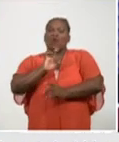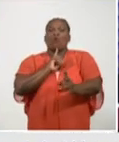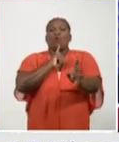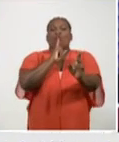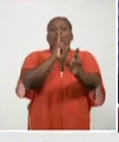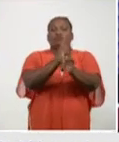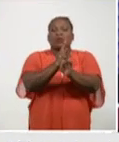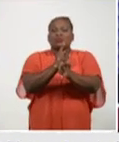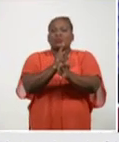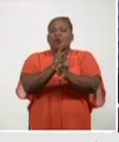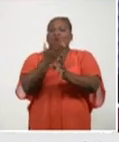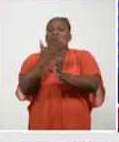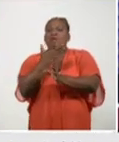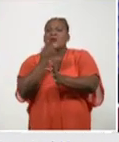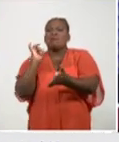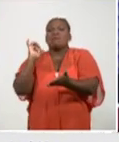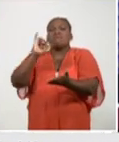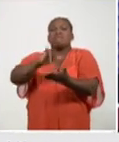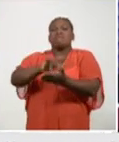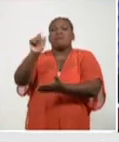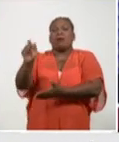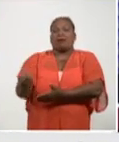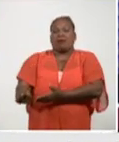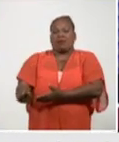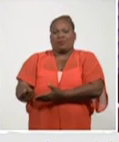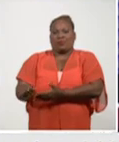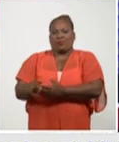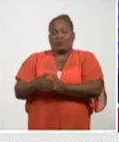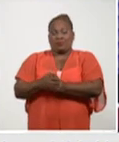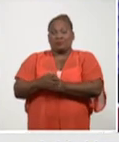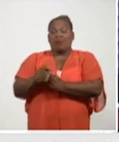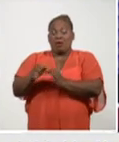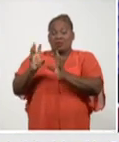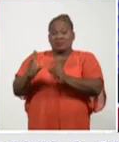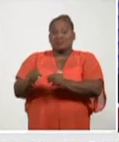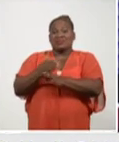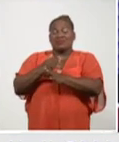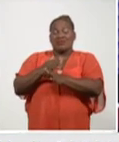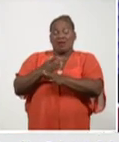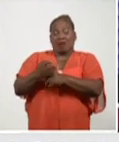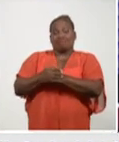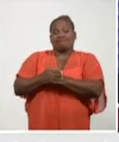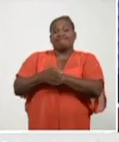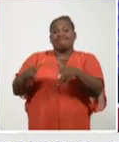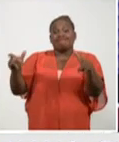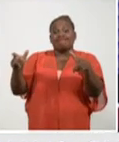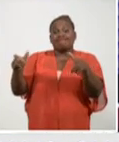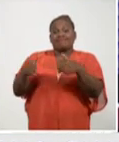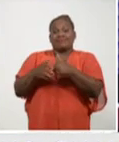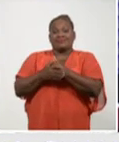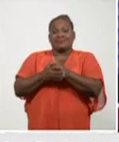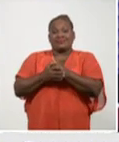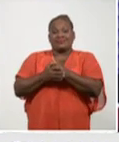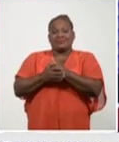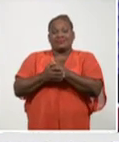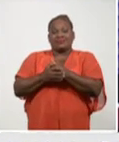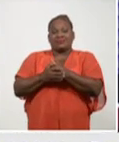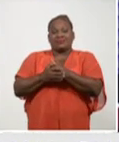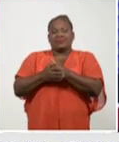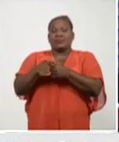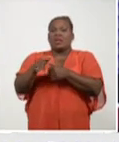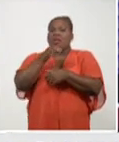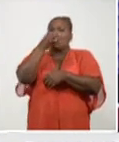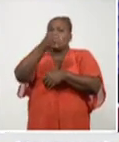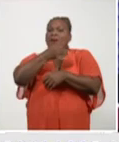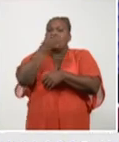viajeros, que es una cifra que dice mucho, porque dice de la